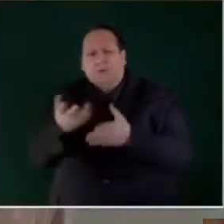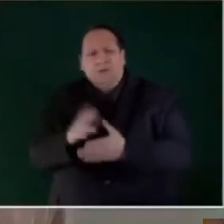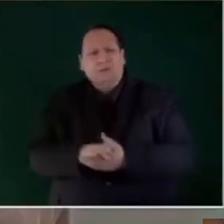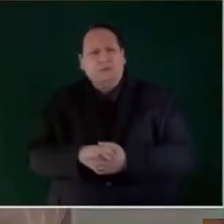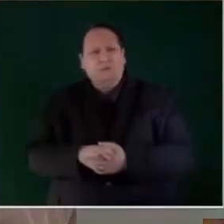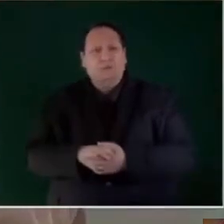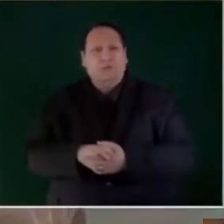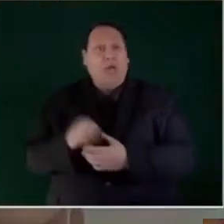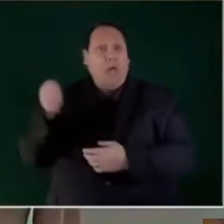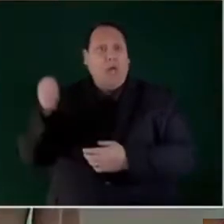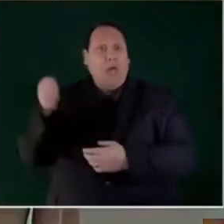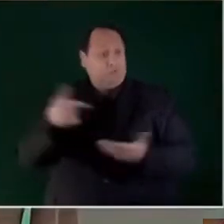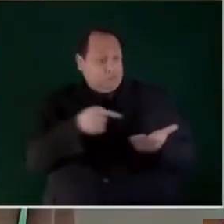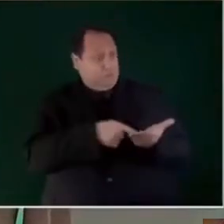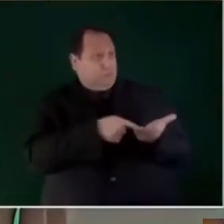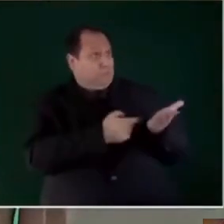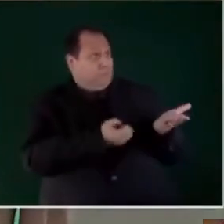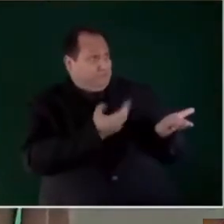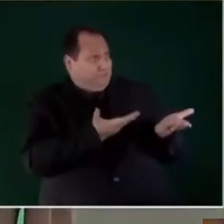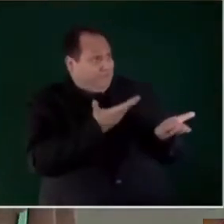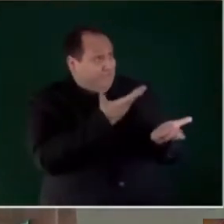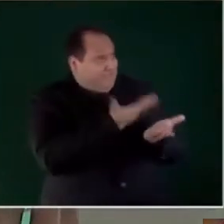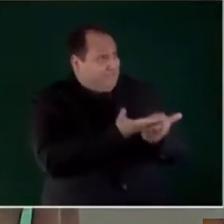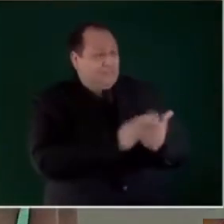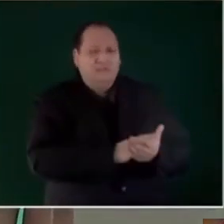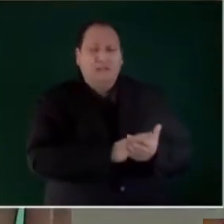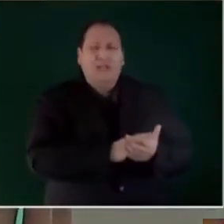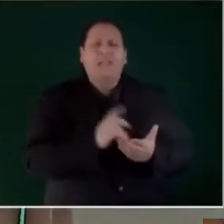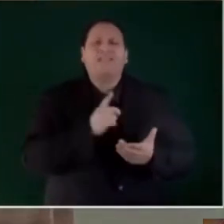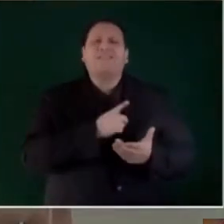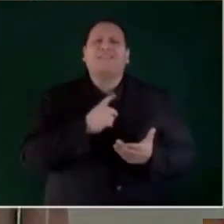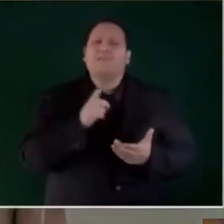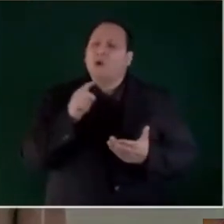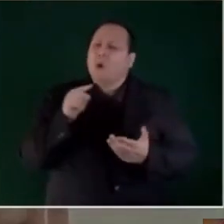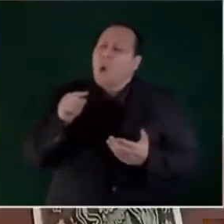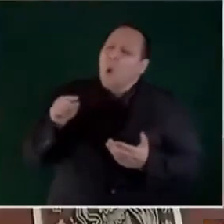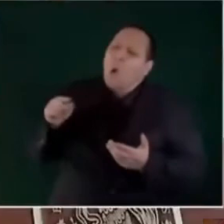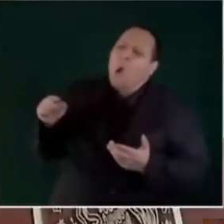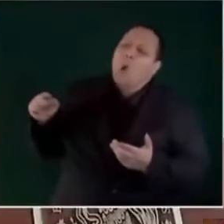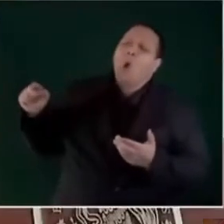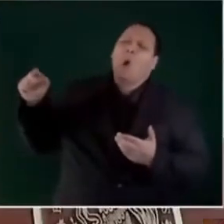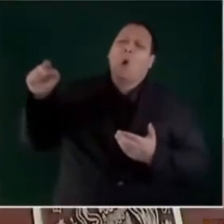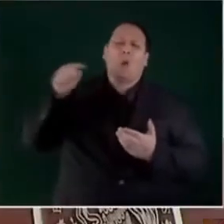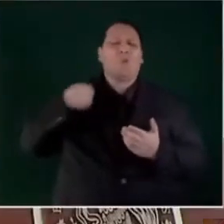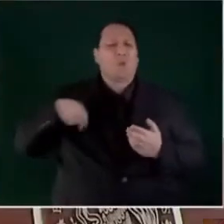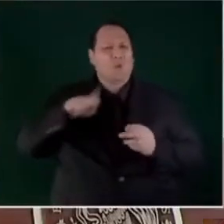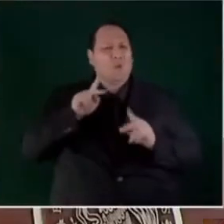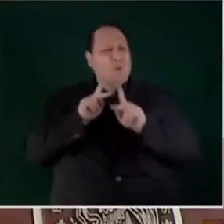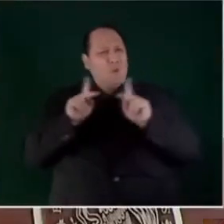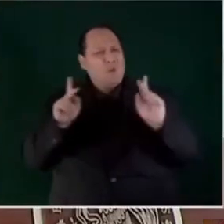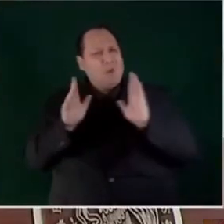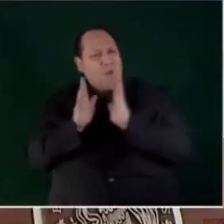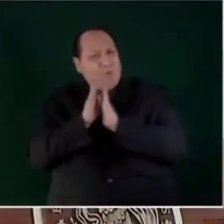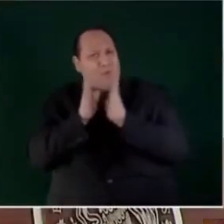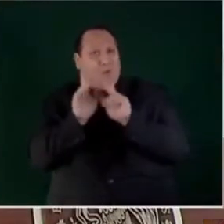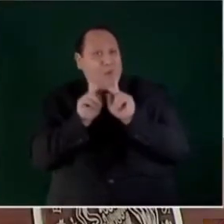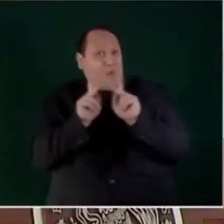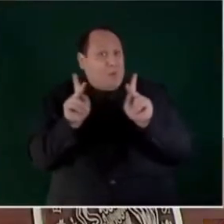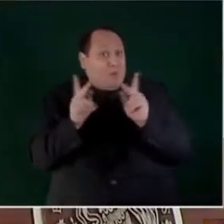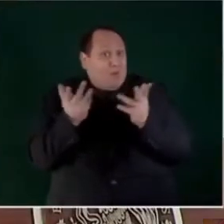así era. Entonces, se requiere de que todos participemos,